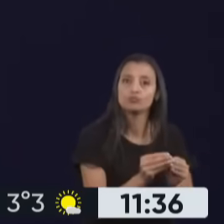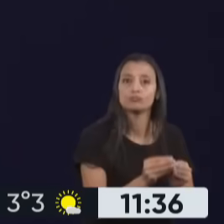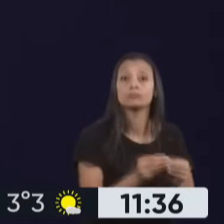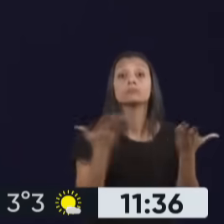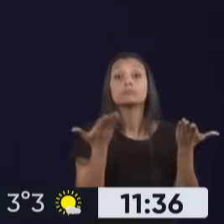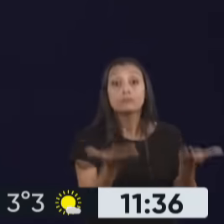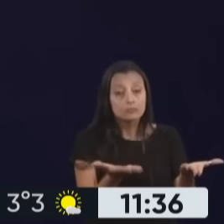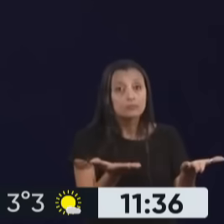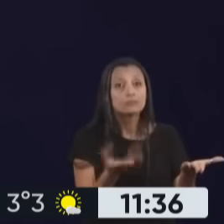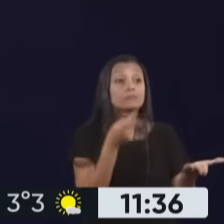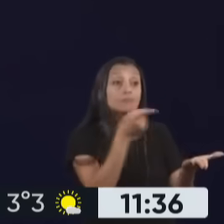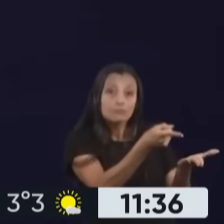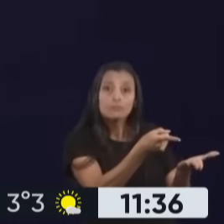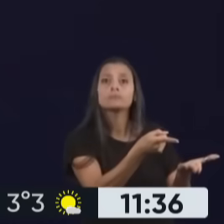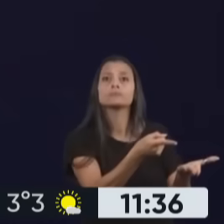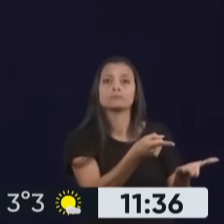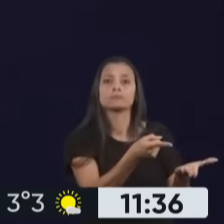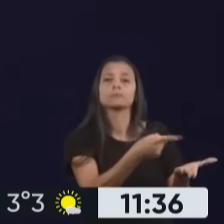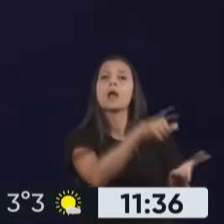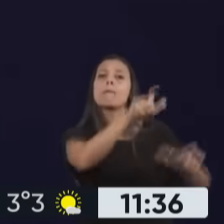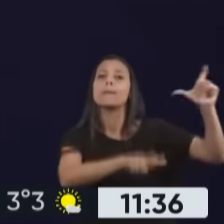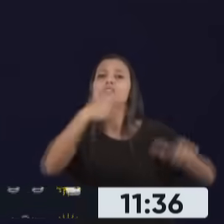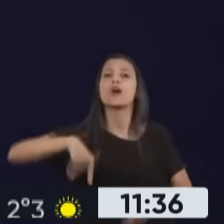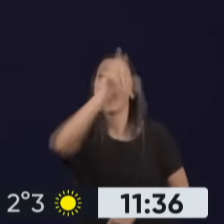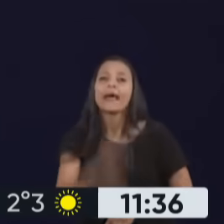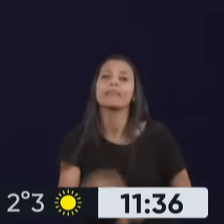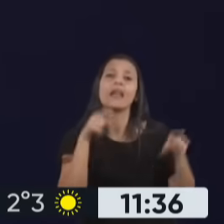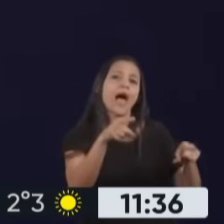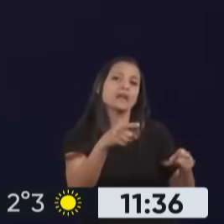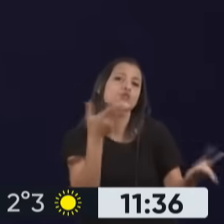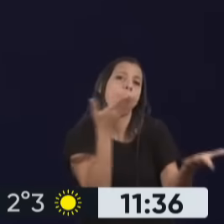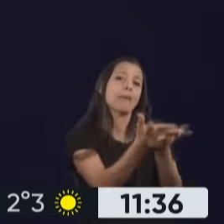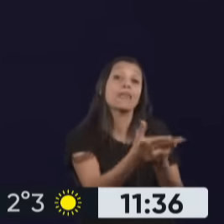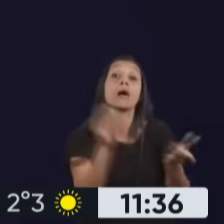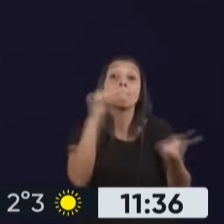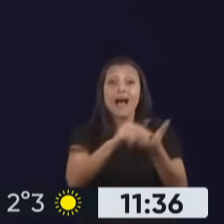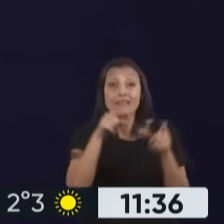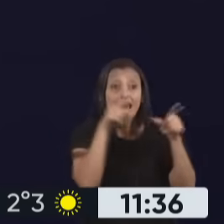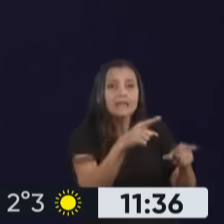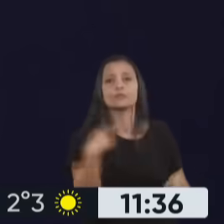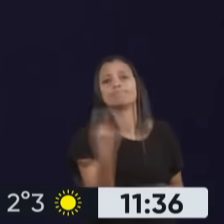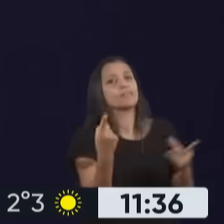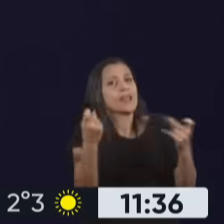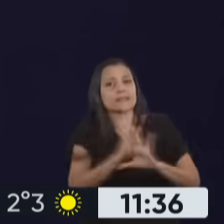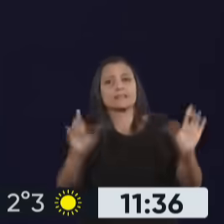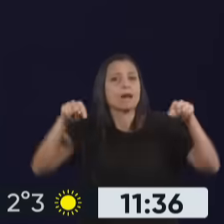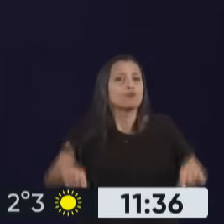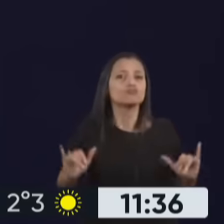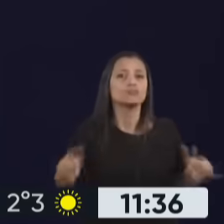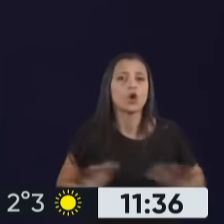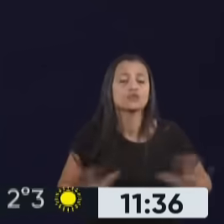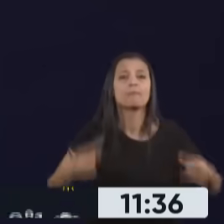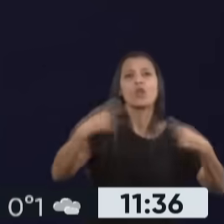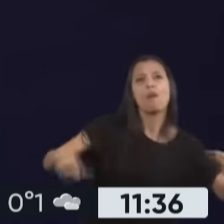Ese es el mandato de los argentinos y eso es lo que necesitamos hoy más que nunca. No